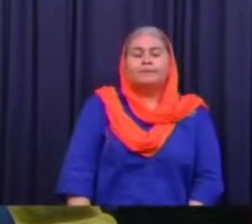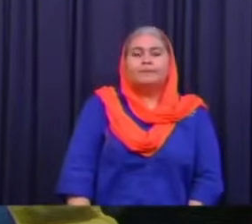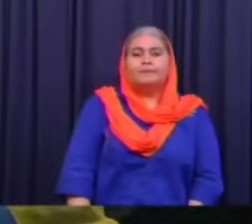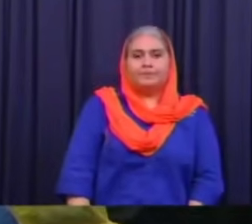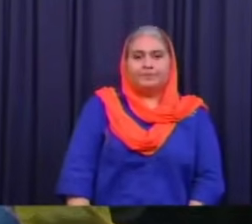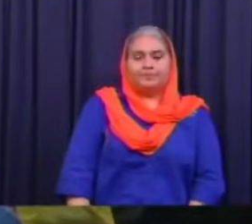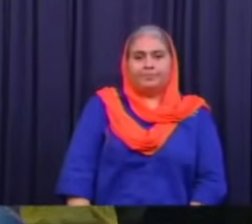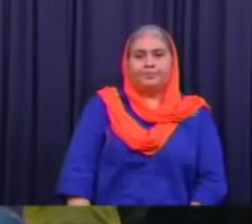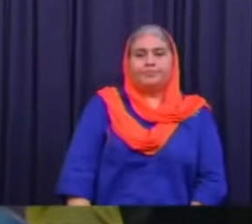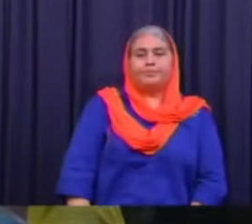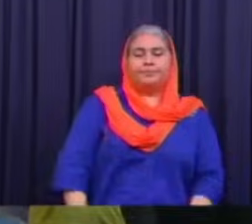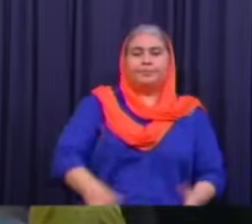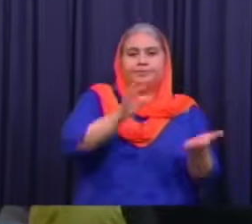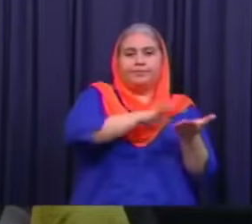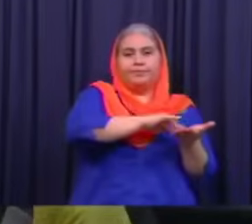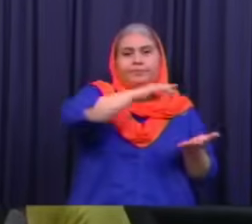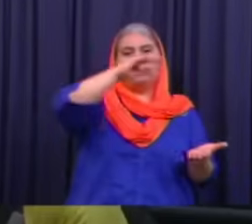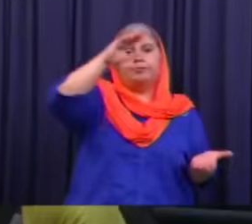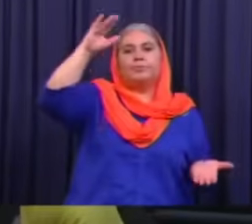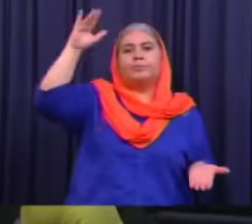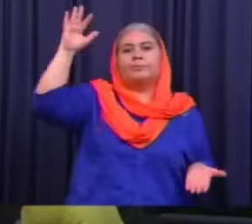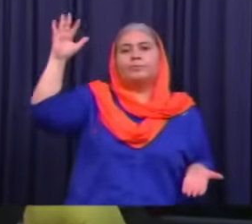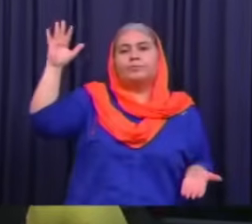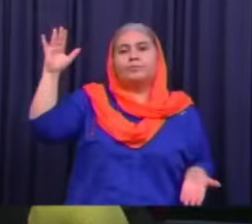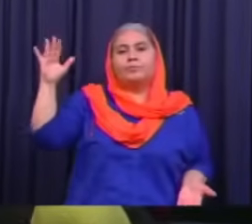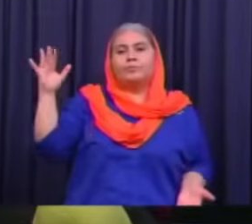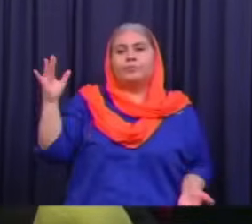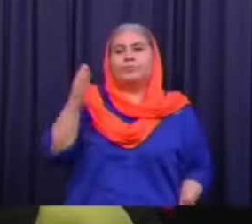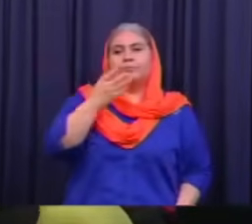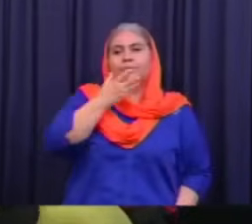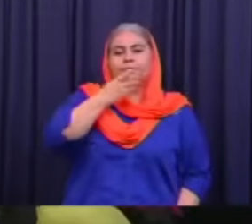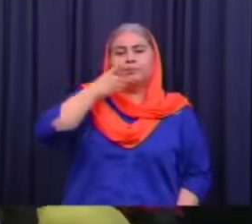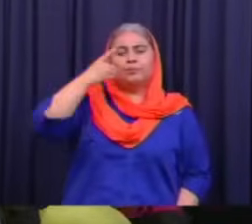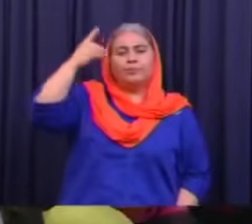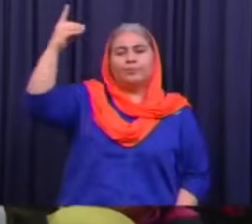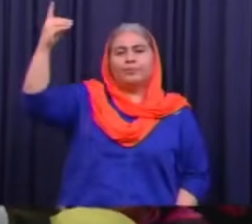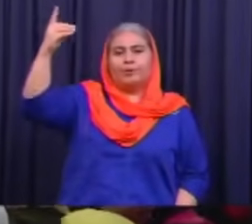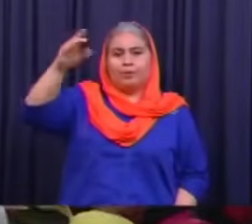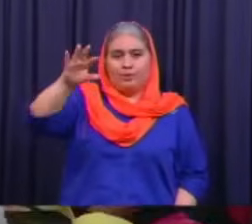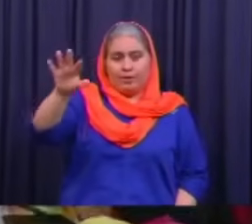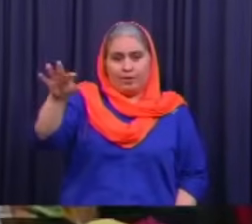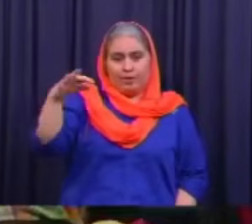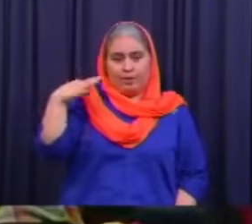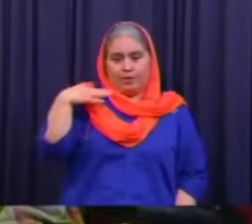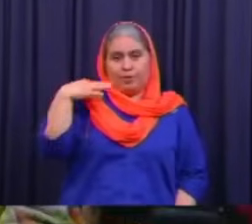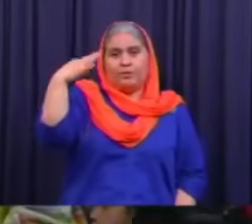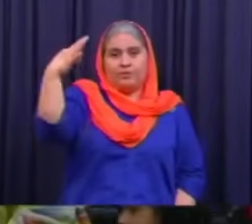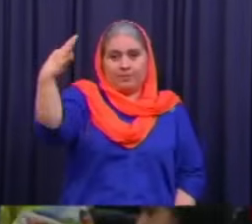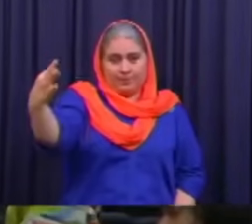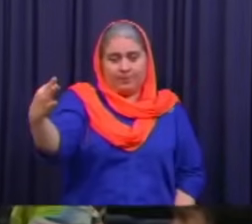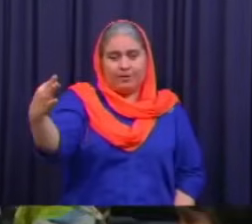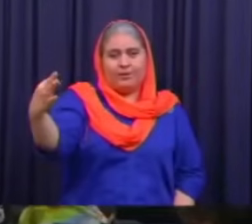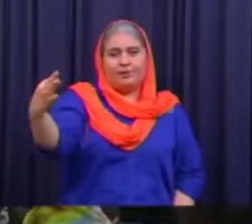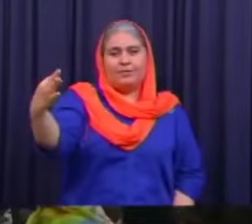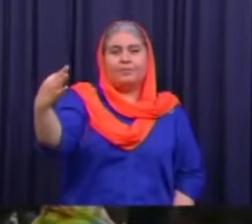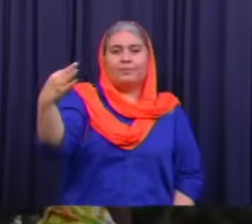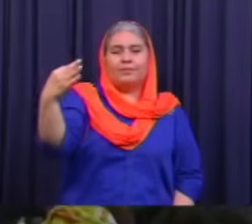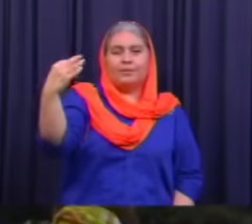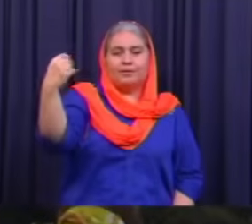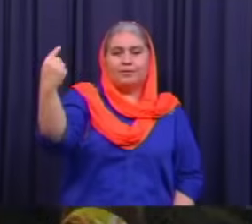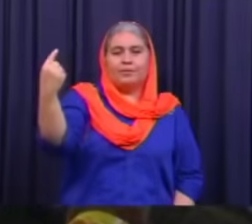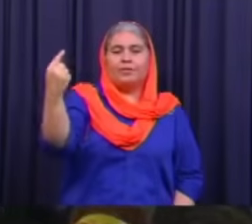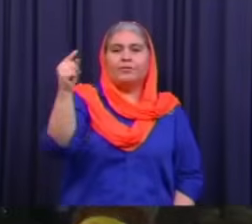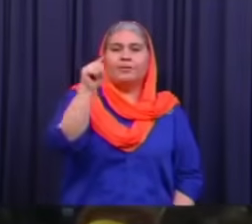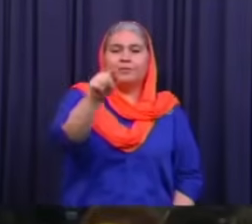Gloria a Dios la invitación está hecha en este momento tan precioso para que él venga y